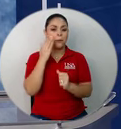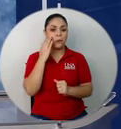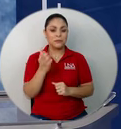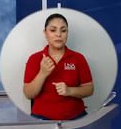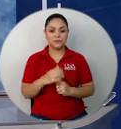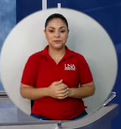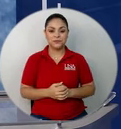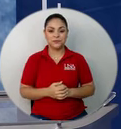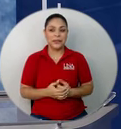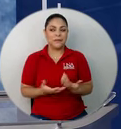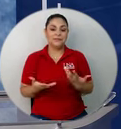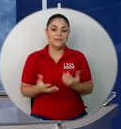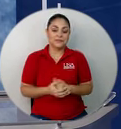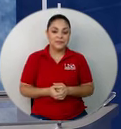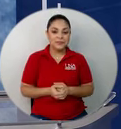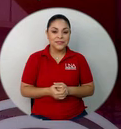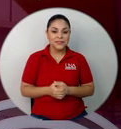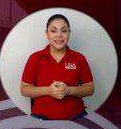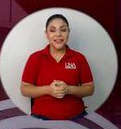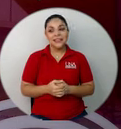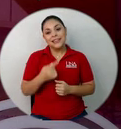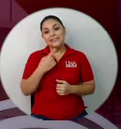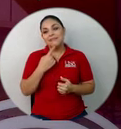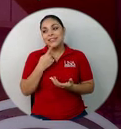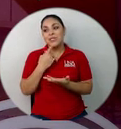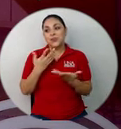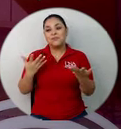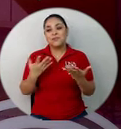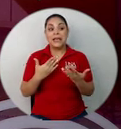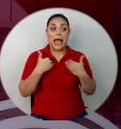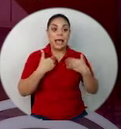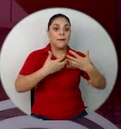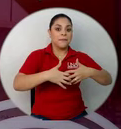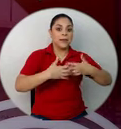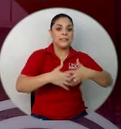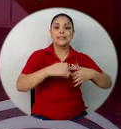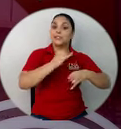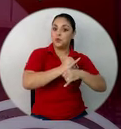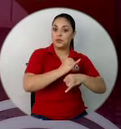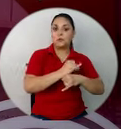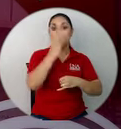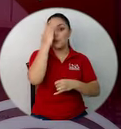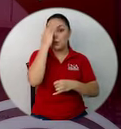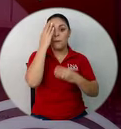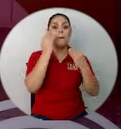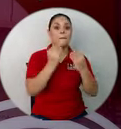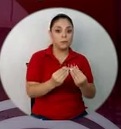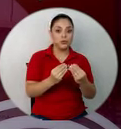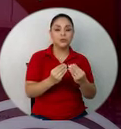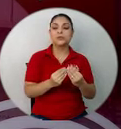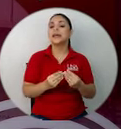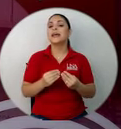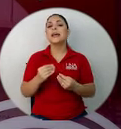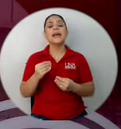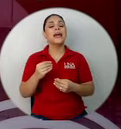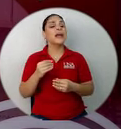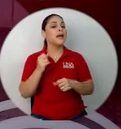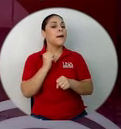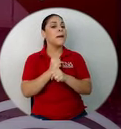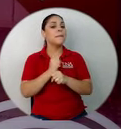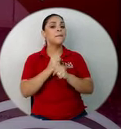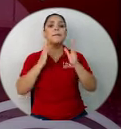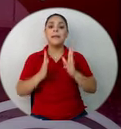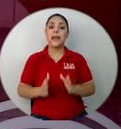Porque, ¿qué te diré? O sea, ¿verdad? Hay empresas que se preocupan mucho, empresas, instituciones, que los empleados tienen que se poner de